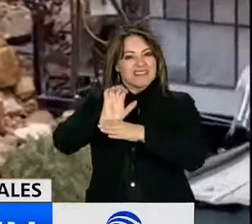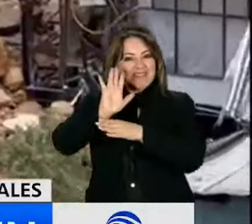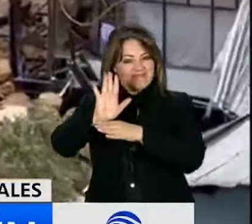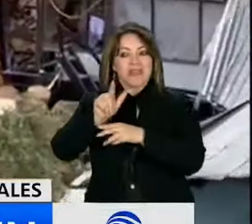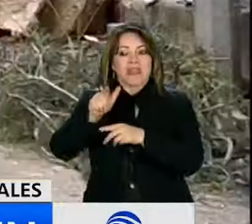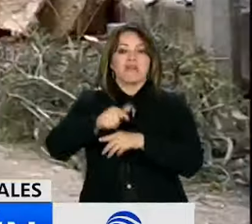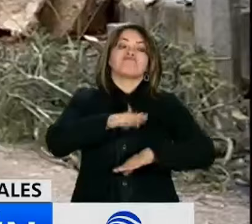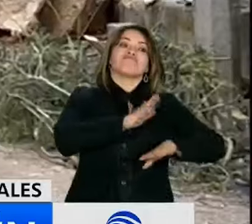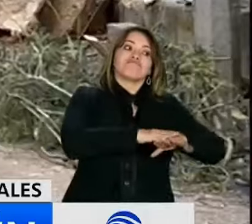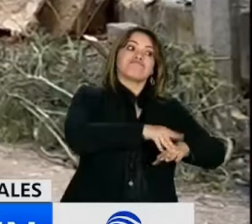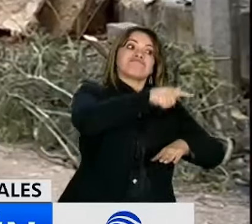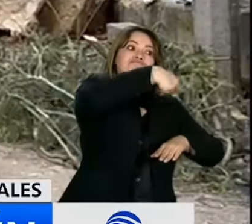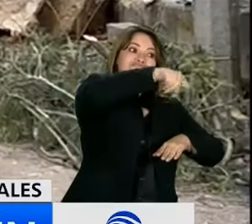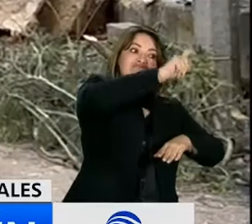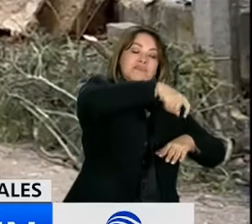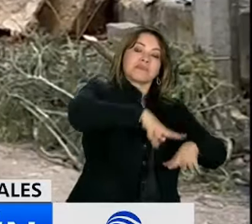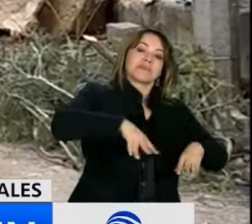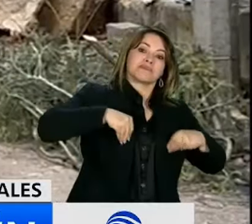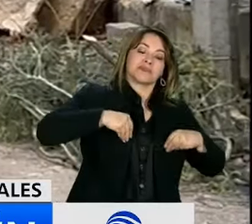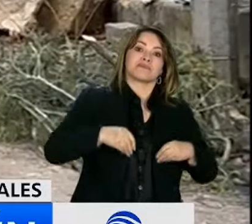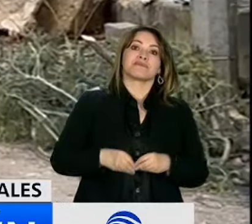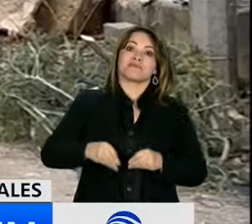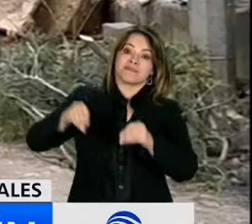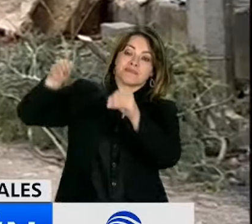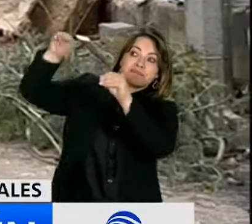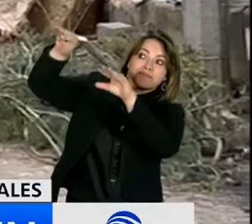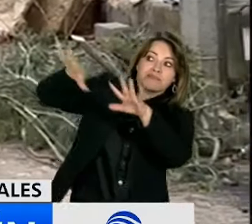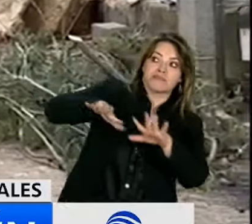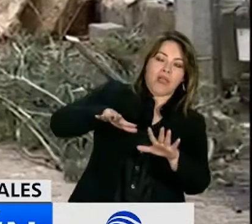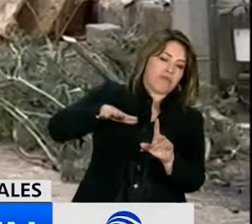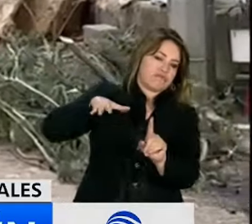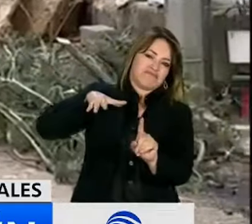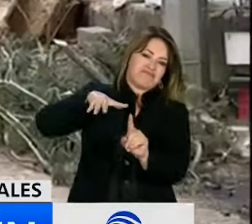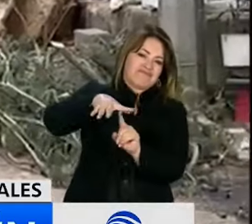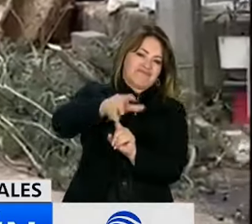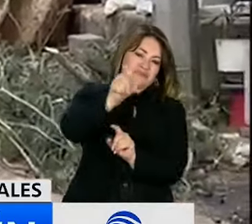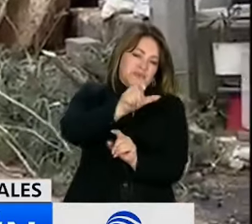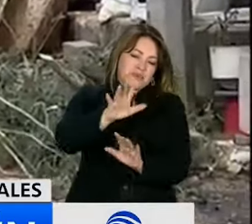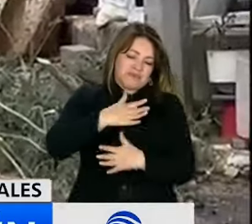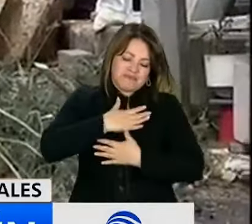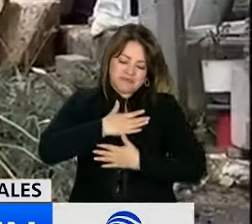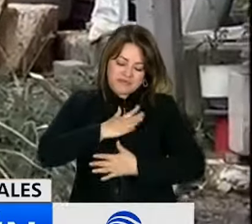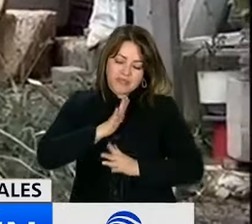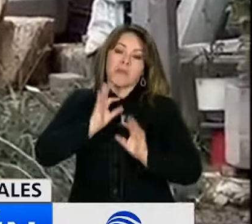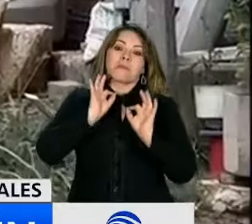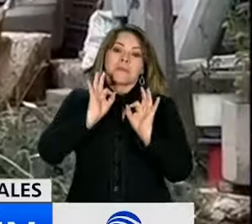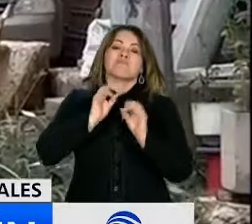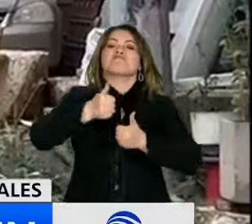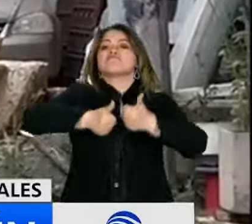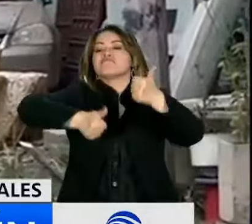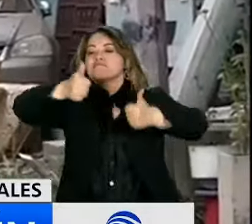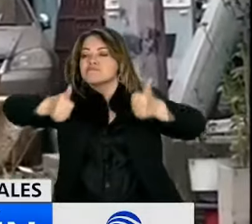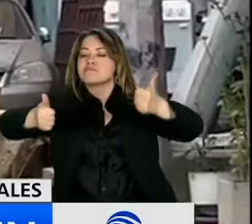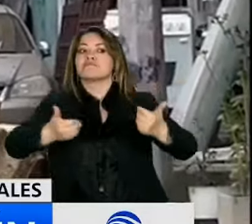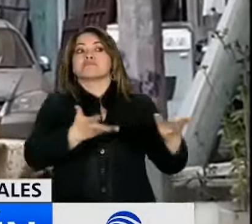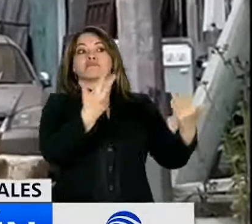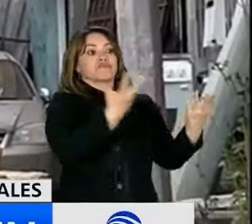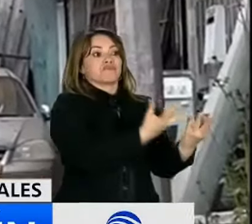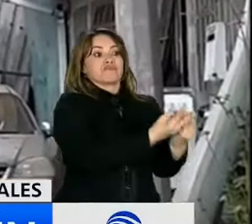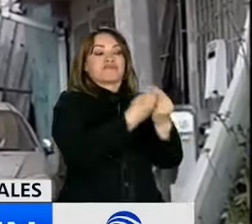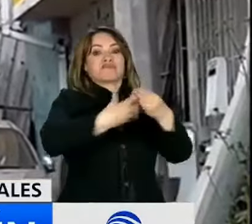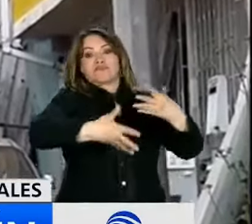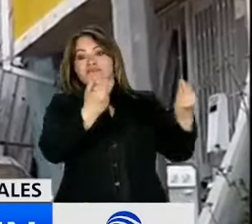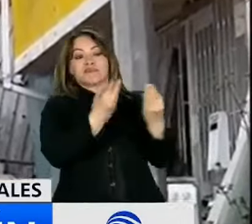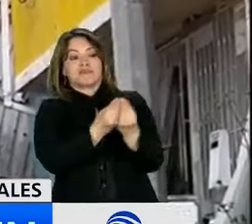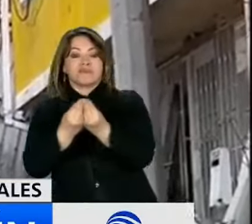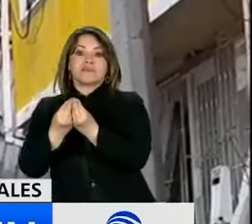las acaten. Pese a que este deslizamiento no reportó víctimas, el llamado de las autoridades es a evacuar esta zona para